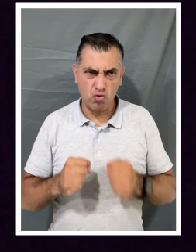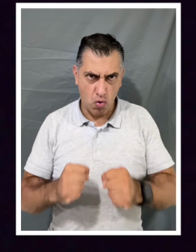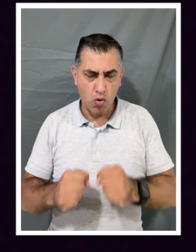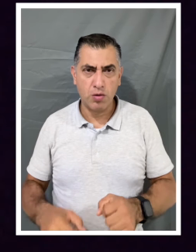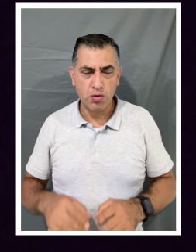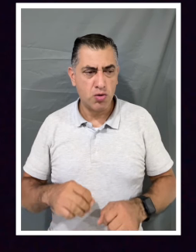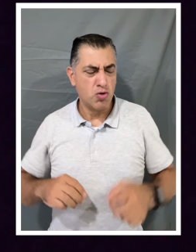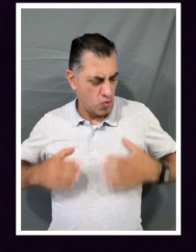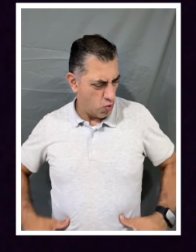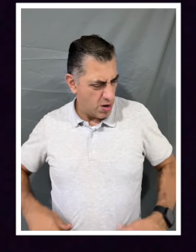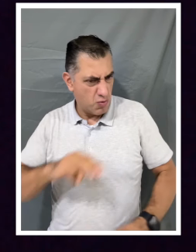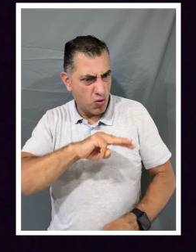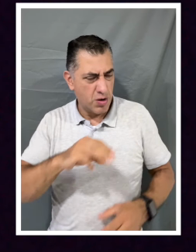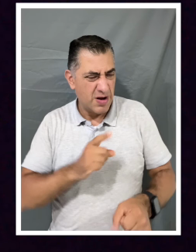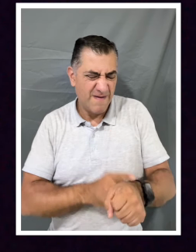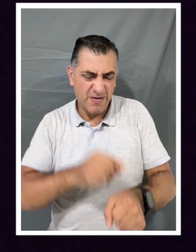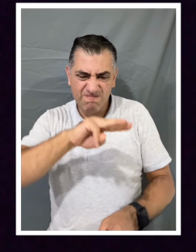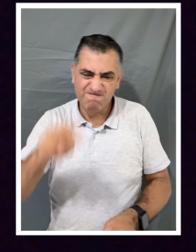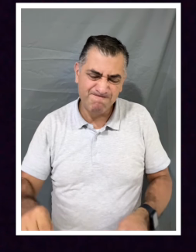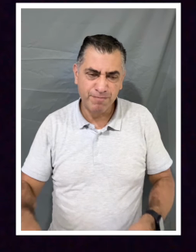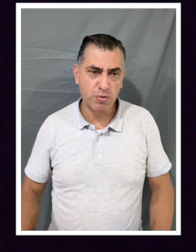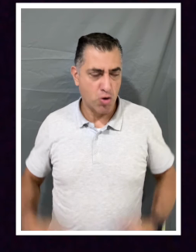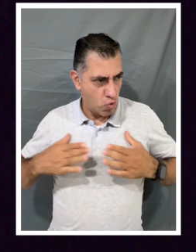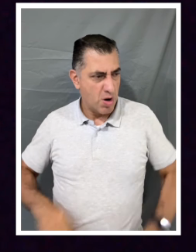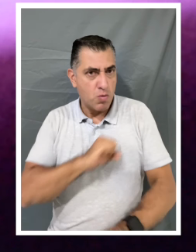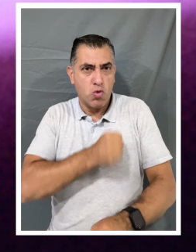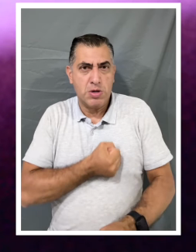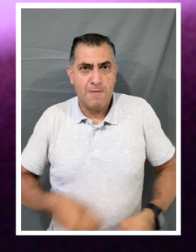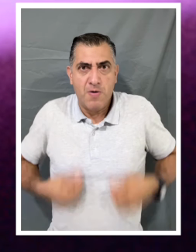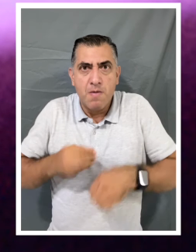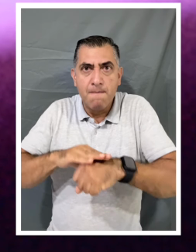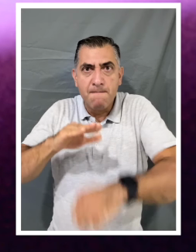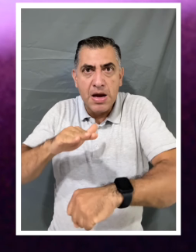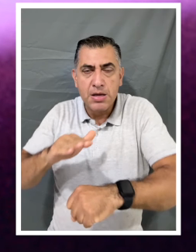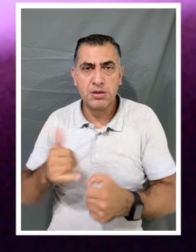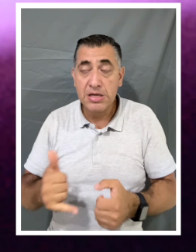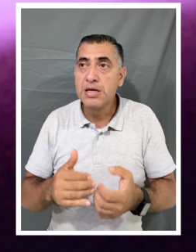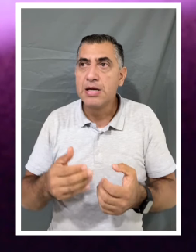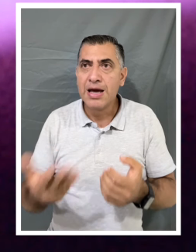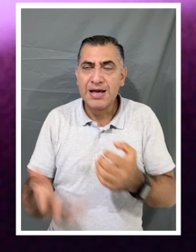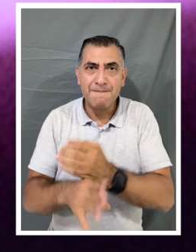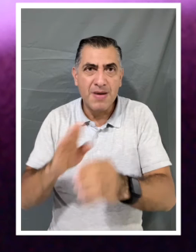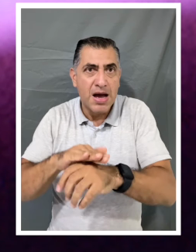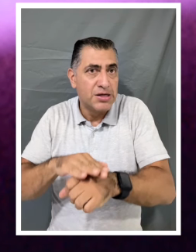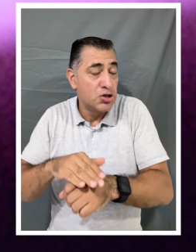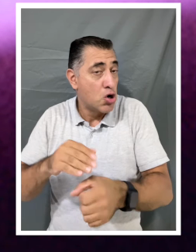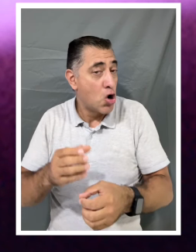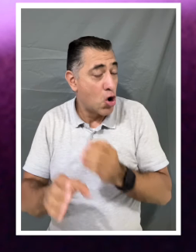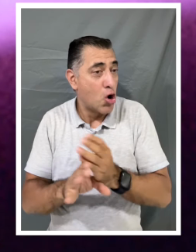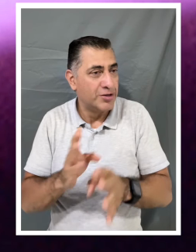estoy contando esto los cuerpos enfermos mueren ahora te quiero decir algo los cuerpos sanos viven más y pueden hacer más cosas